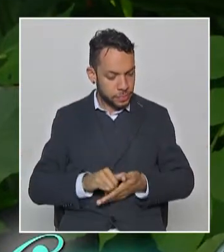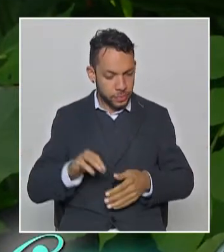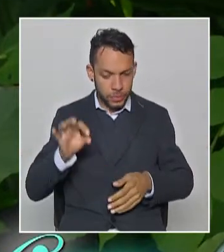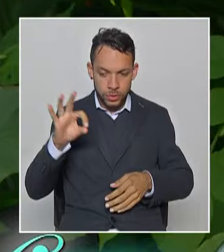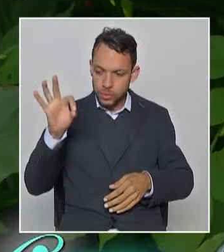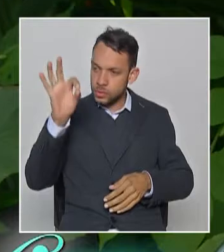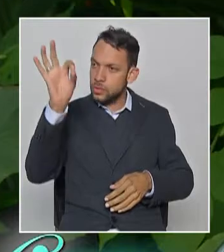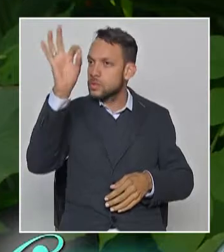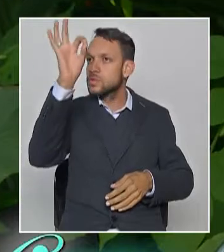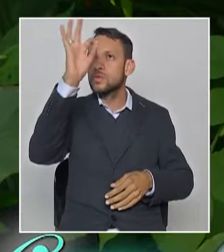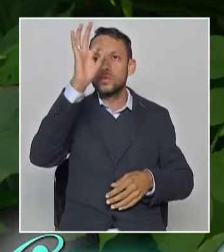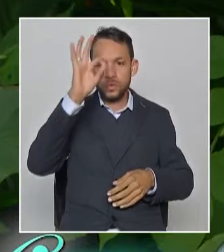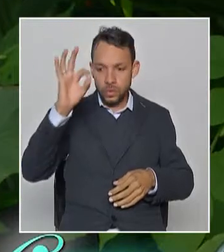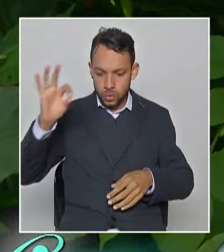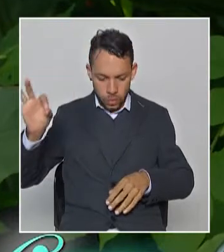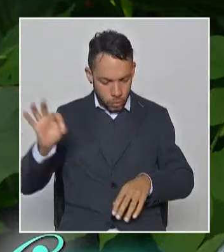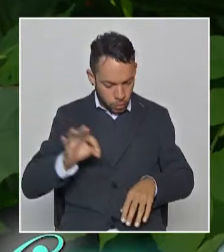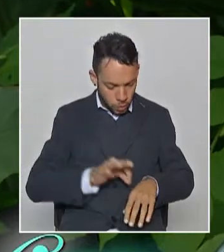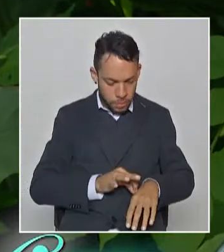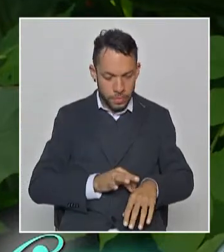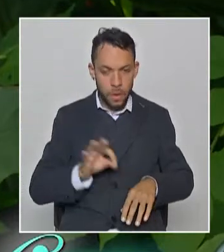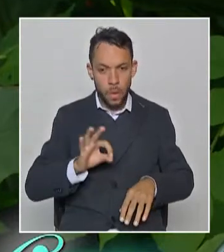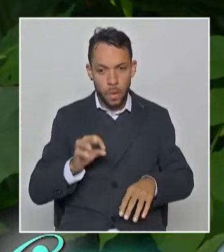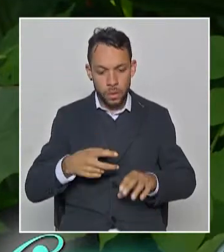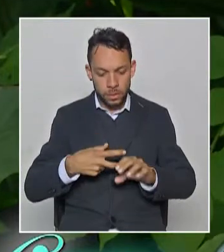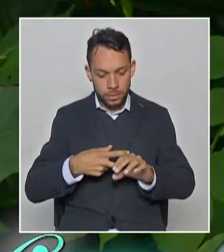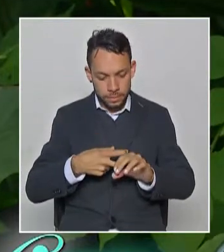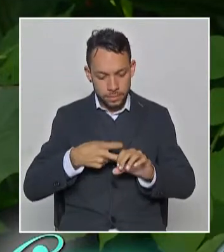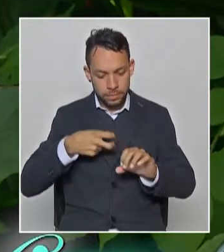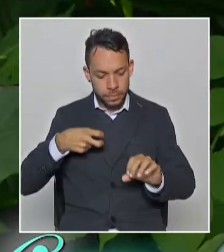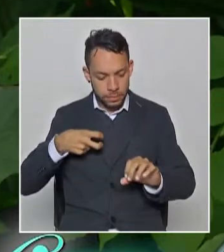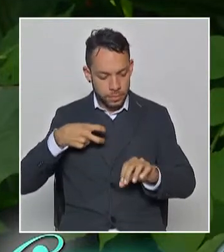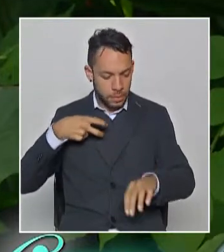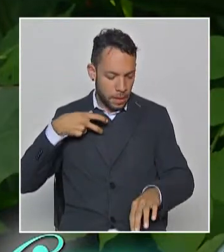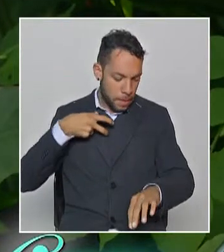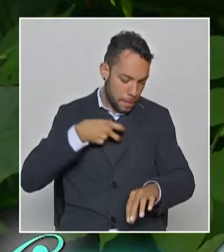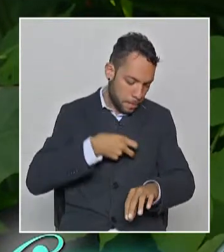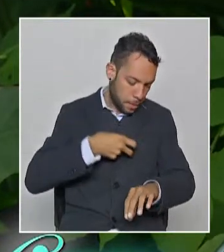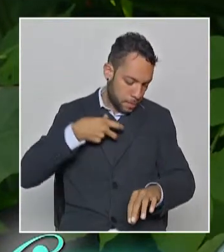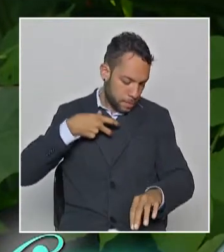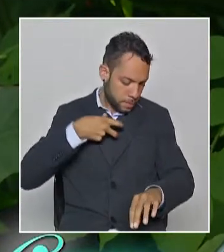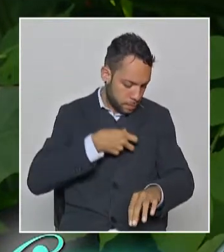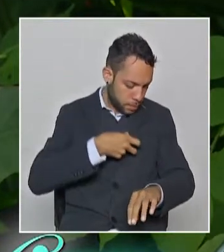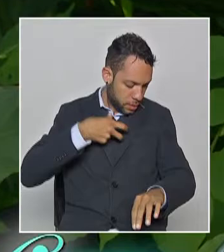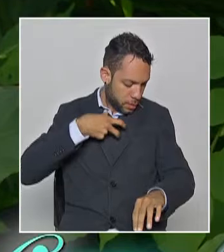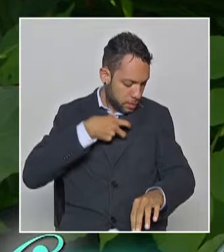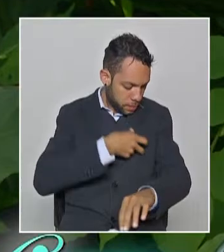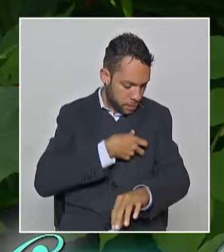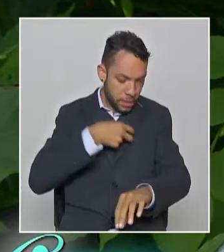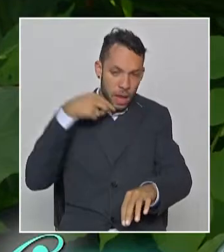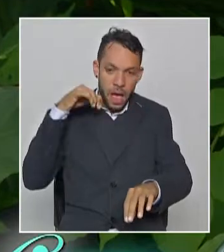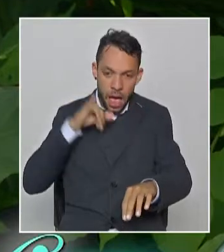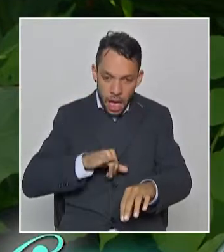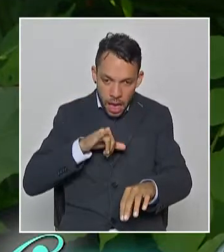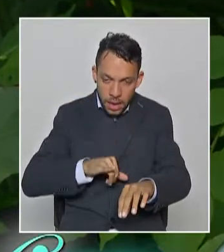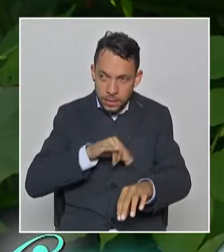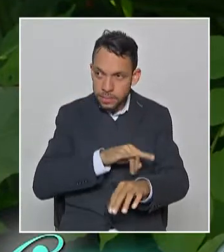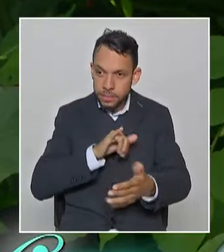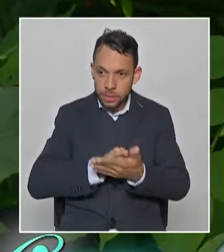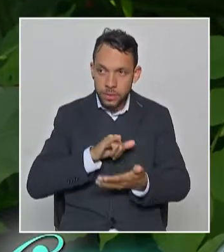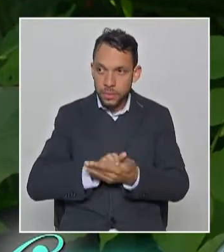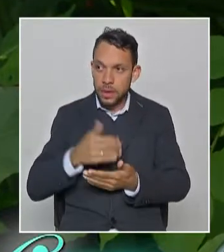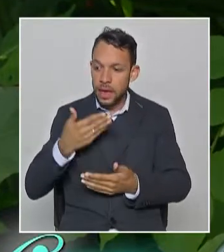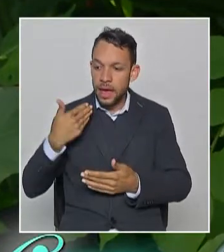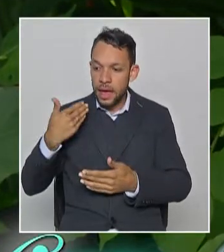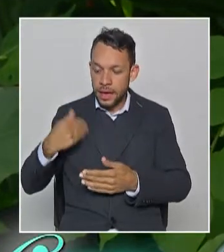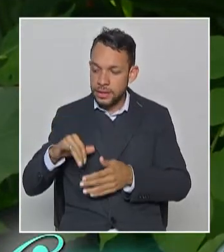directamente y la parte directa como se le colocaron con la toxina de la abeja inyectada en ese momento? Porque yo hace 8 días